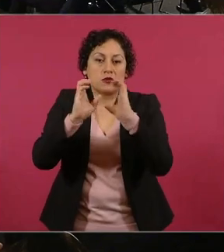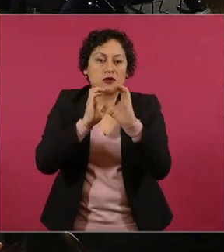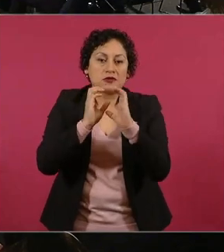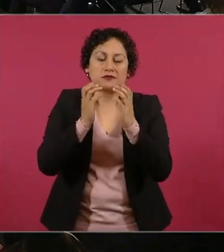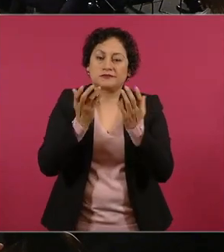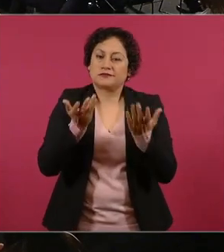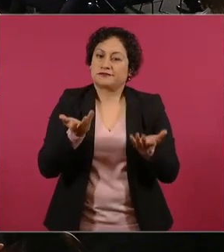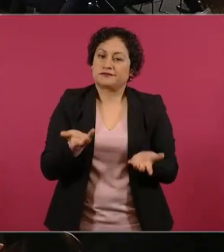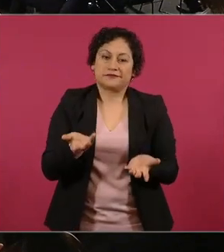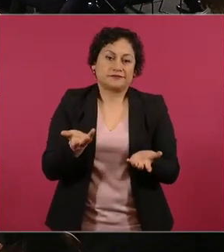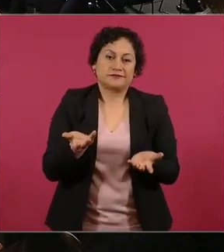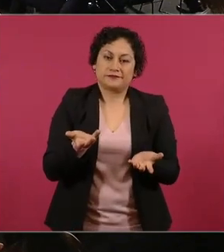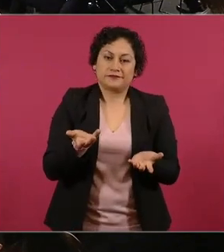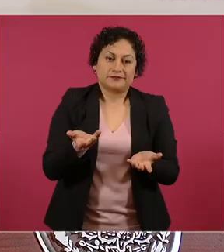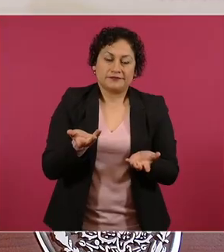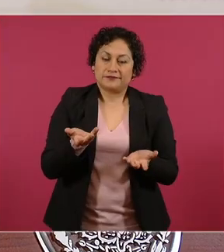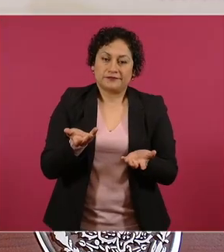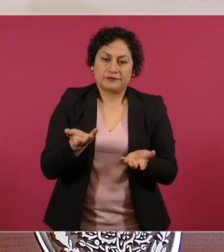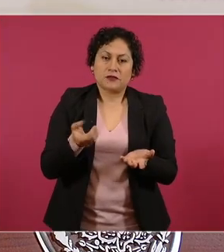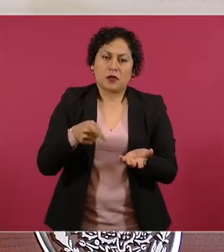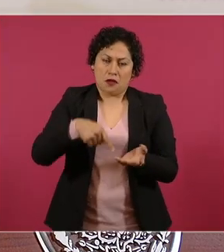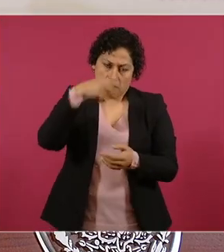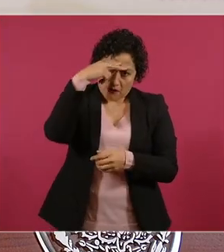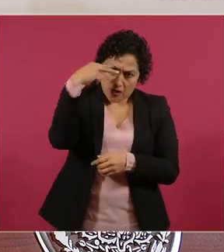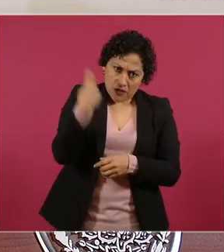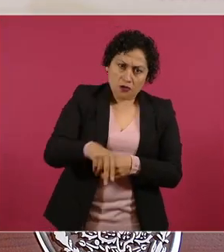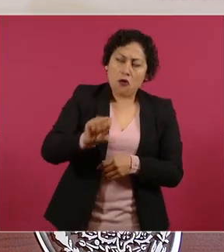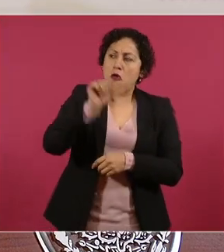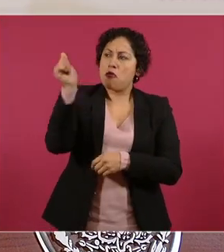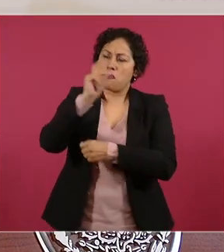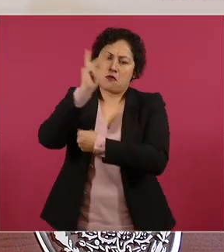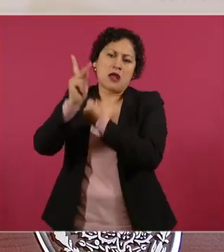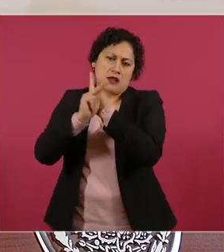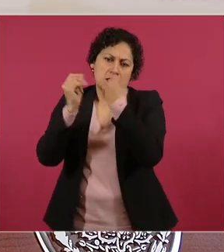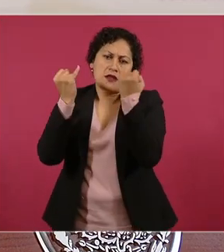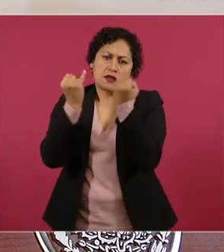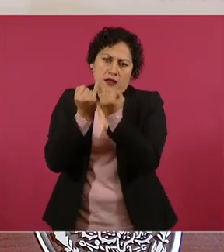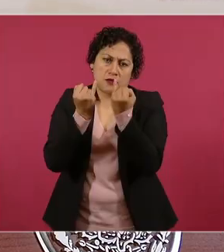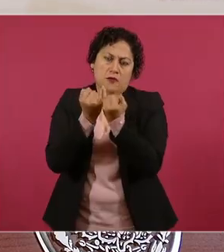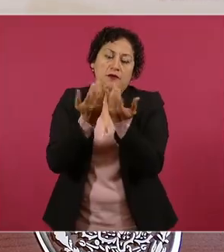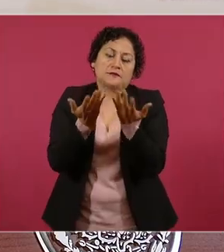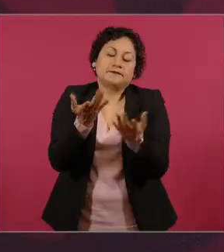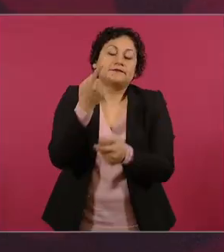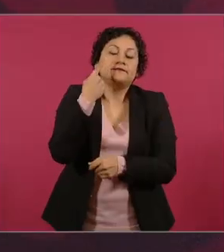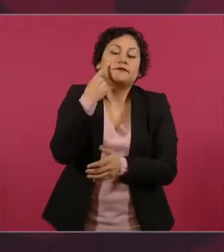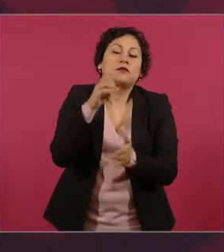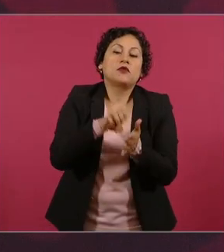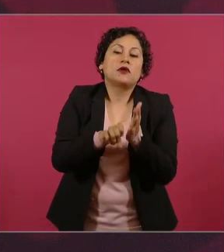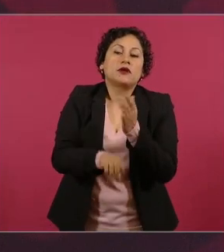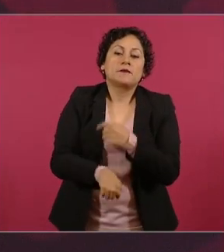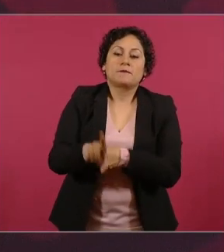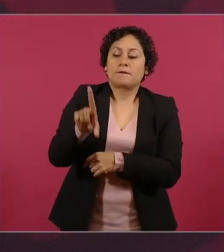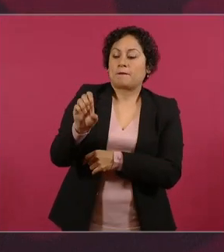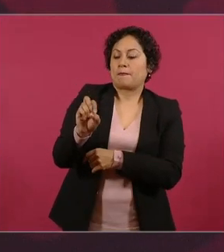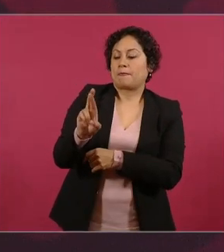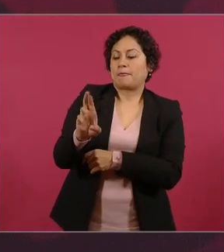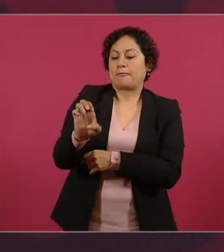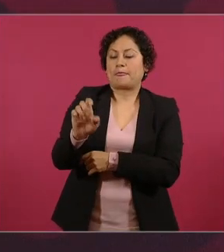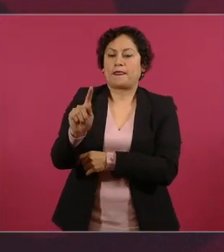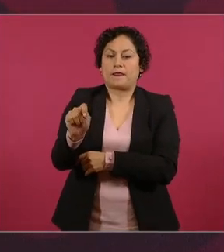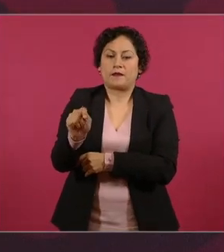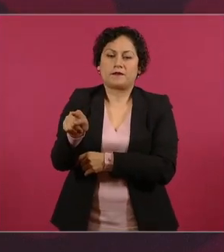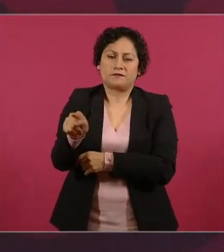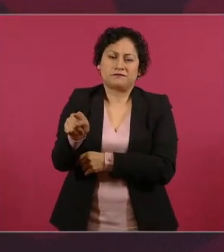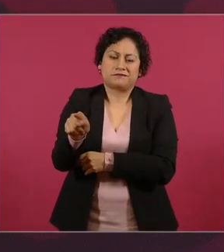en México y en el mundo. Pues de Loret de Mola sabemos cómo le ayudó